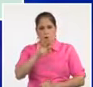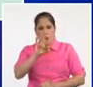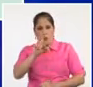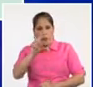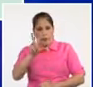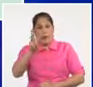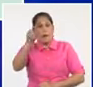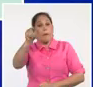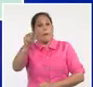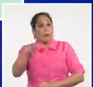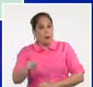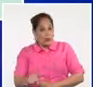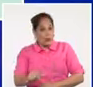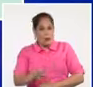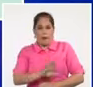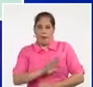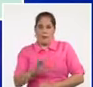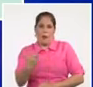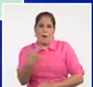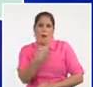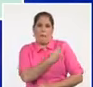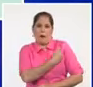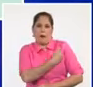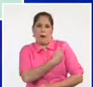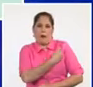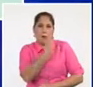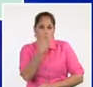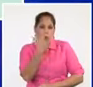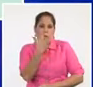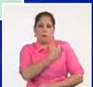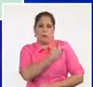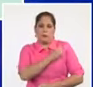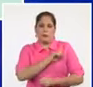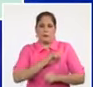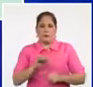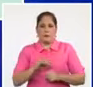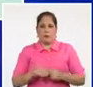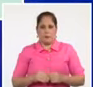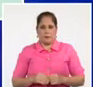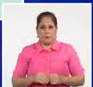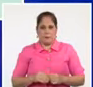2.758.893 personas han recibido una primera dosis de los candidatos,